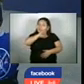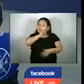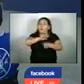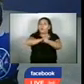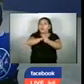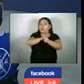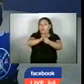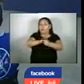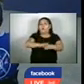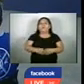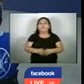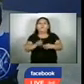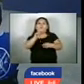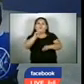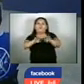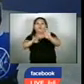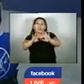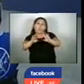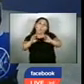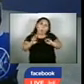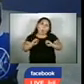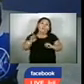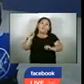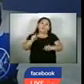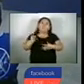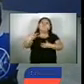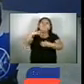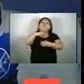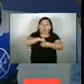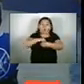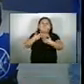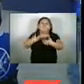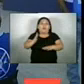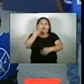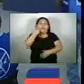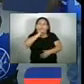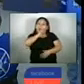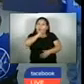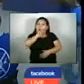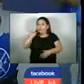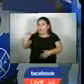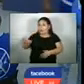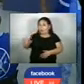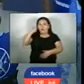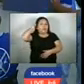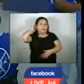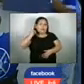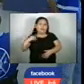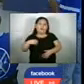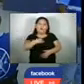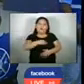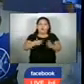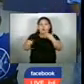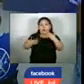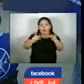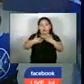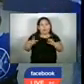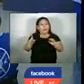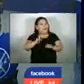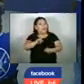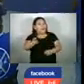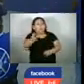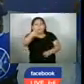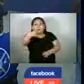a COVID-19 o que están positivas a este. Además, también el funcionario ha dicho de que las personas no utilicen